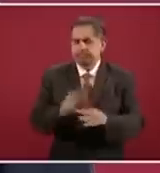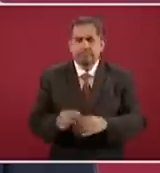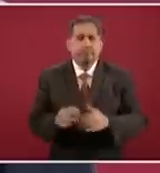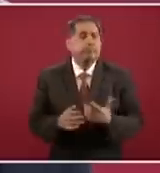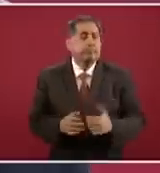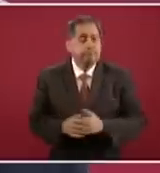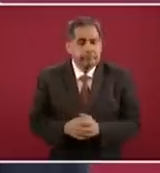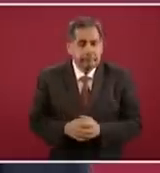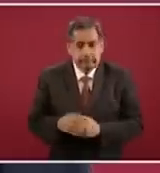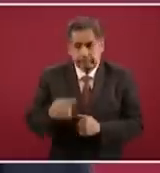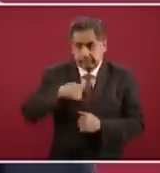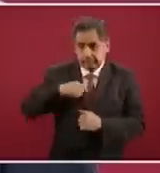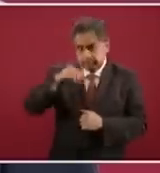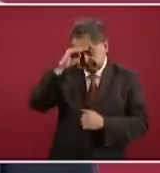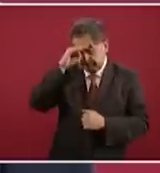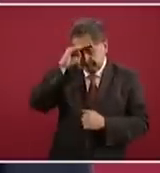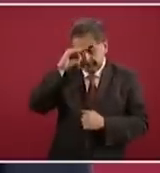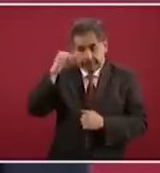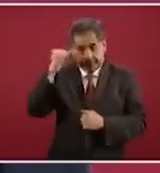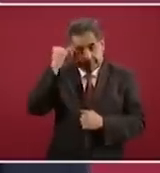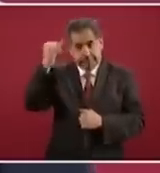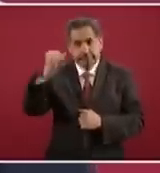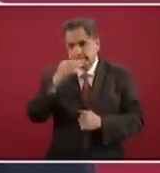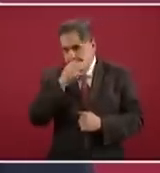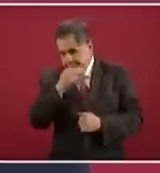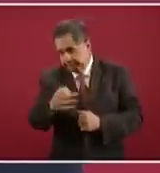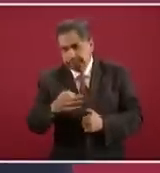¿Qué considero, adelanto,